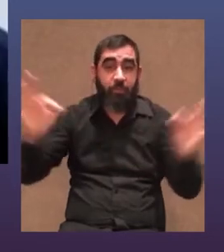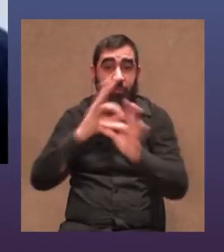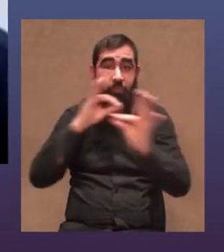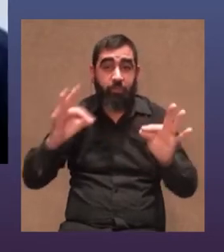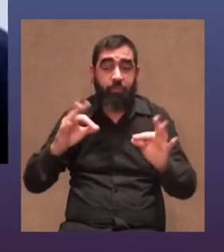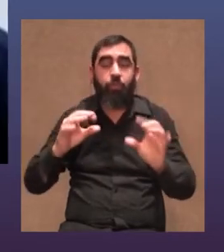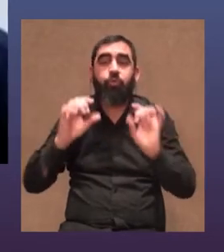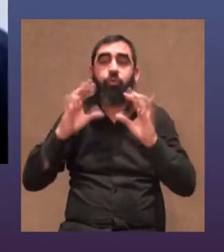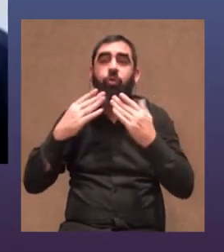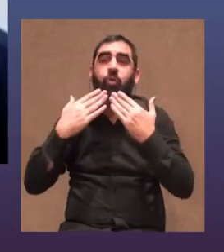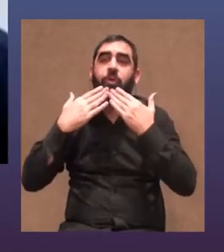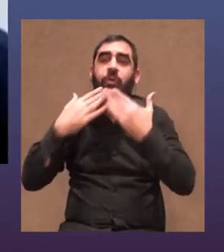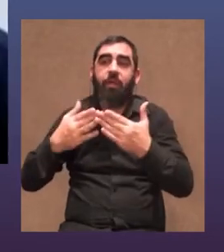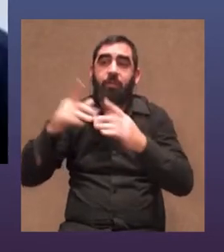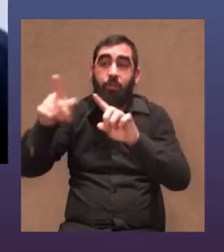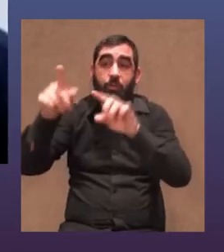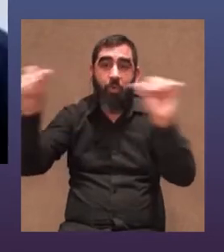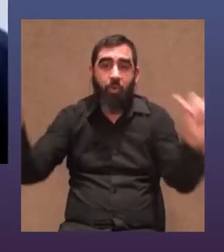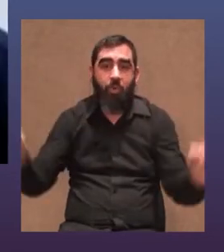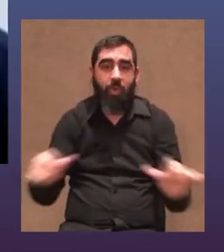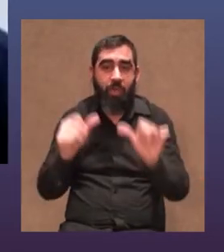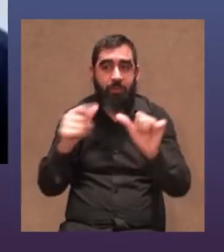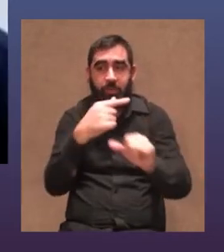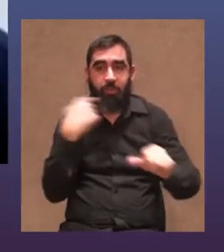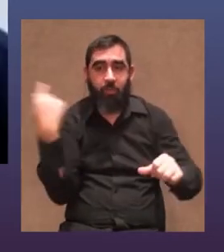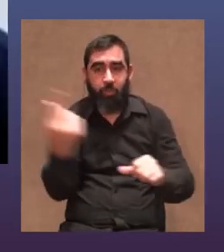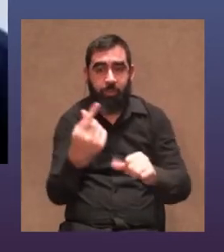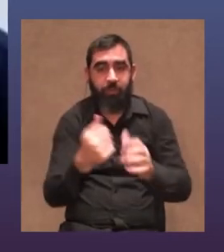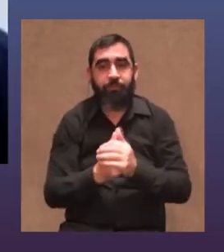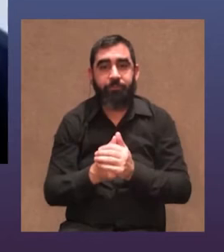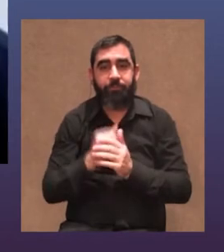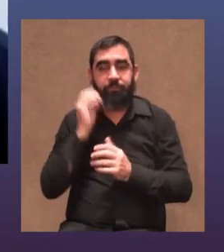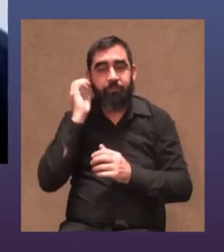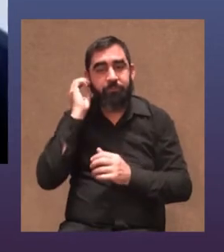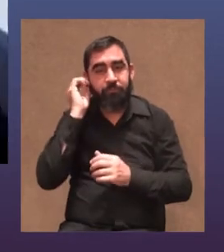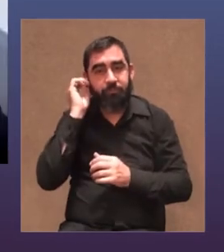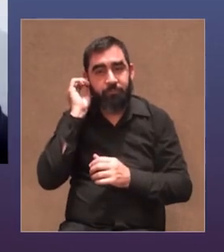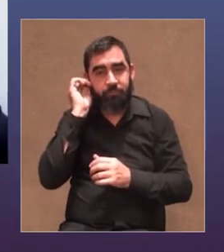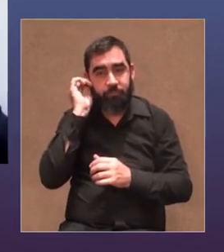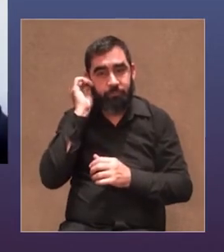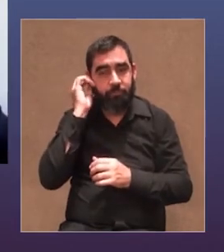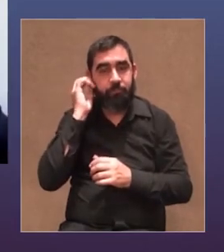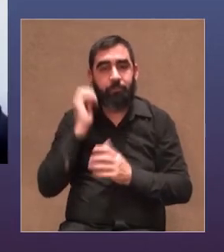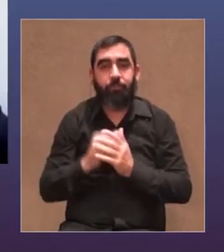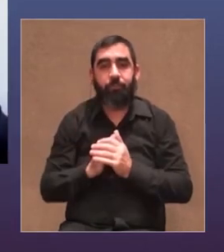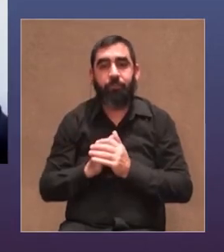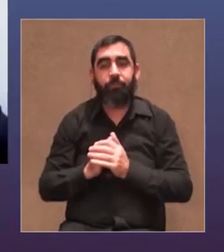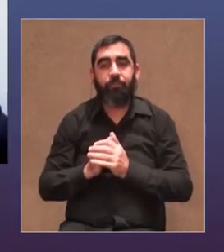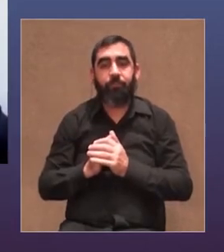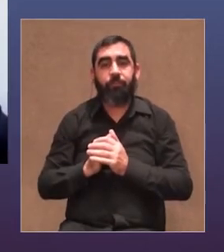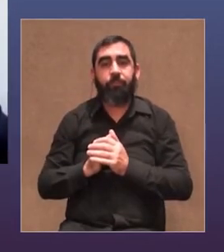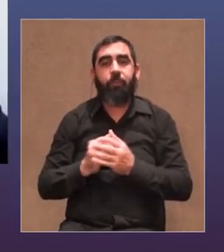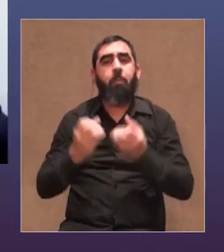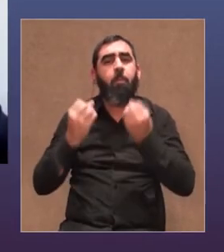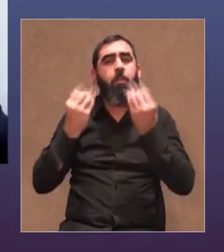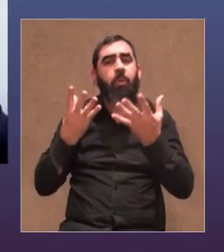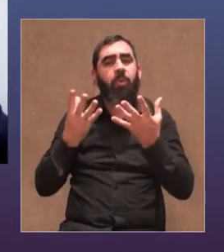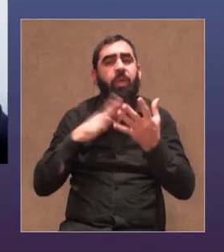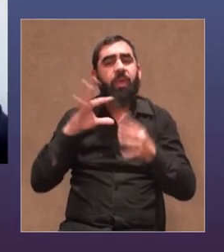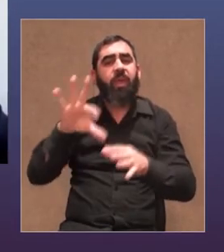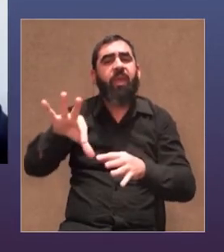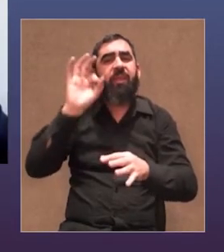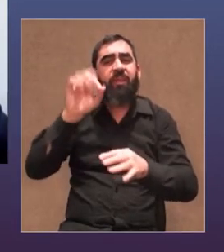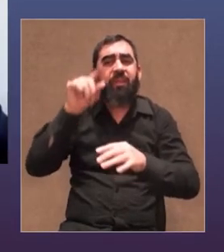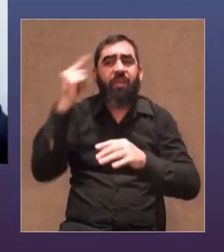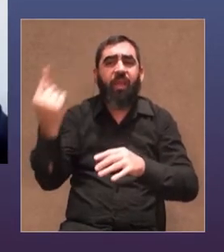suelo agradecerles por lo que hacen. voy con la próxima pregunta. ¿Por qué la elección de ese